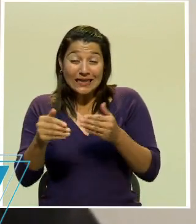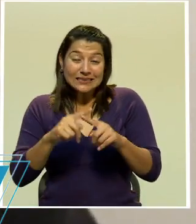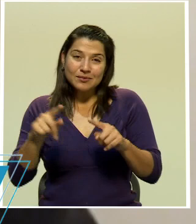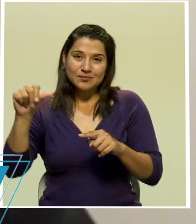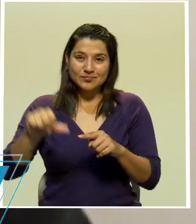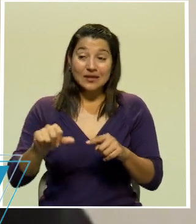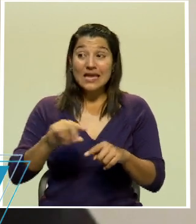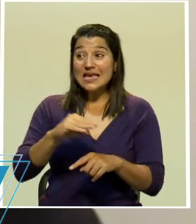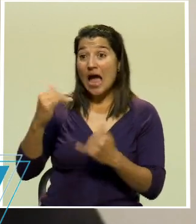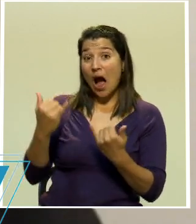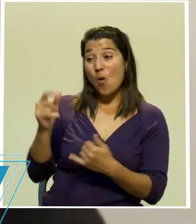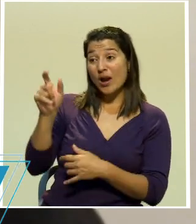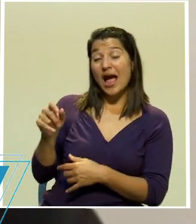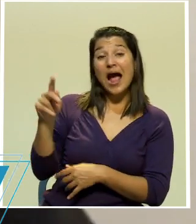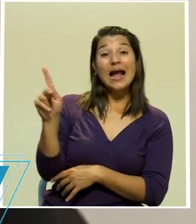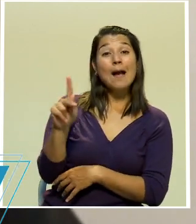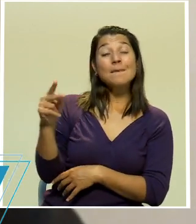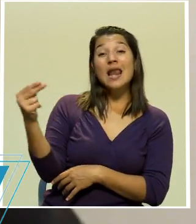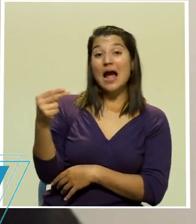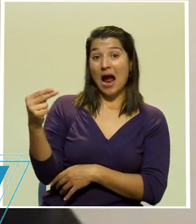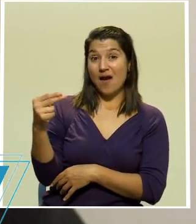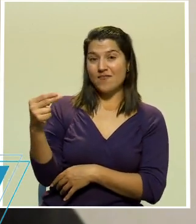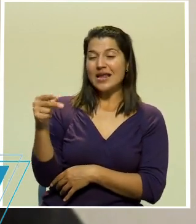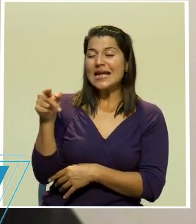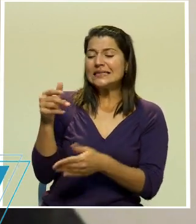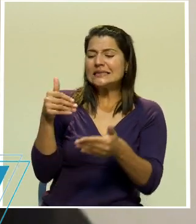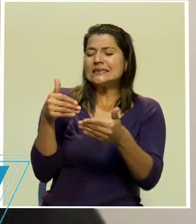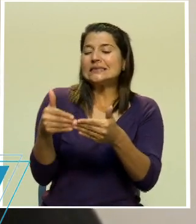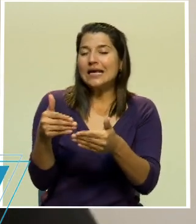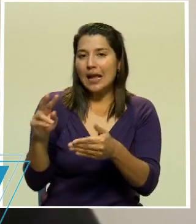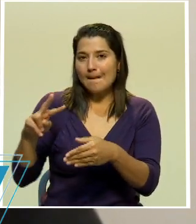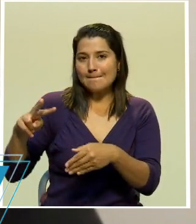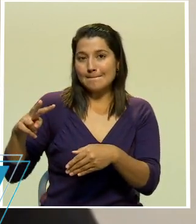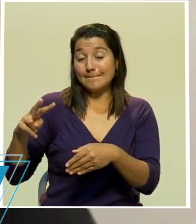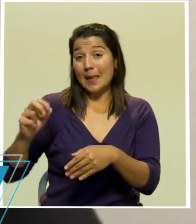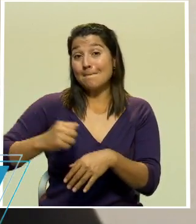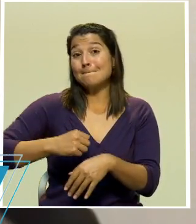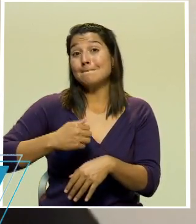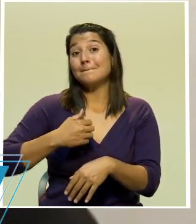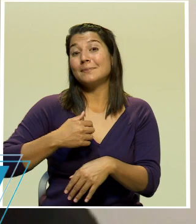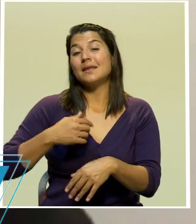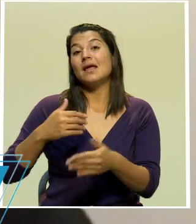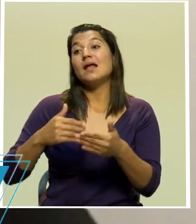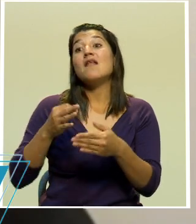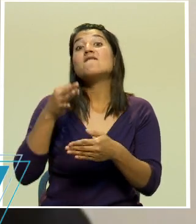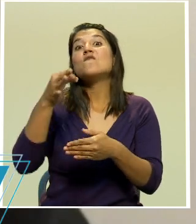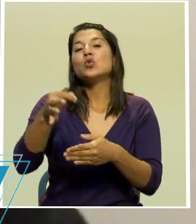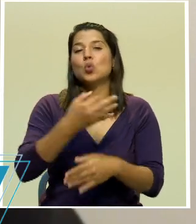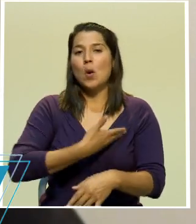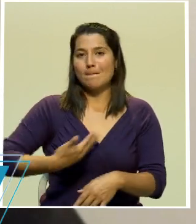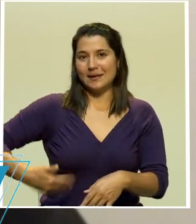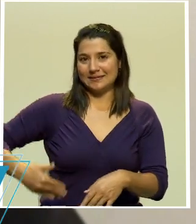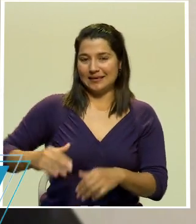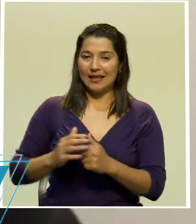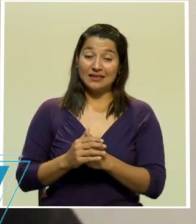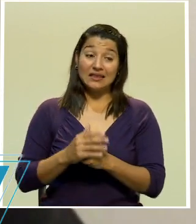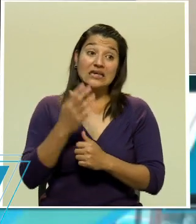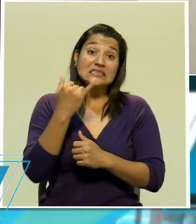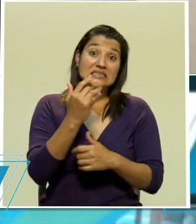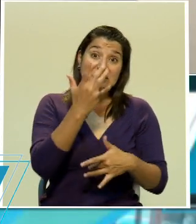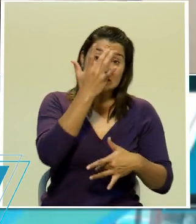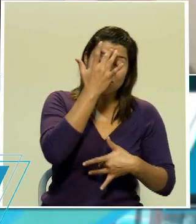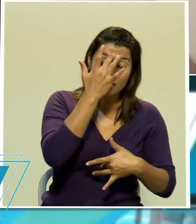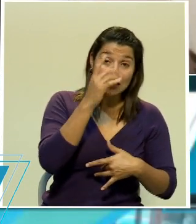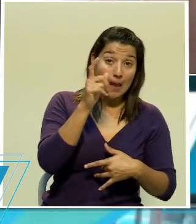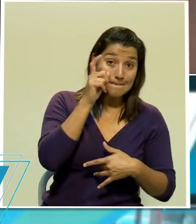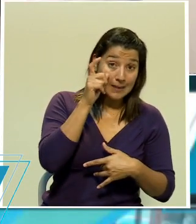dicen aquí en Estados Unidos, a un latido del corazón de ser la presidenta, sea por elección o sea por un asunto de que tenga que reemplazar a Joe